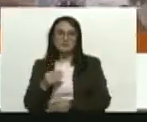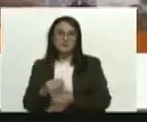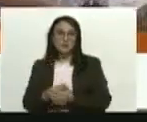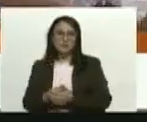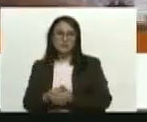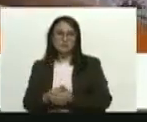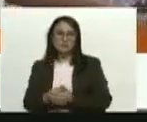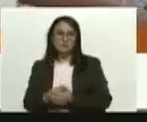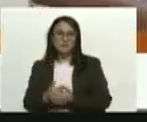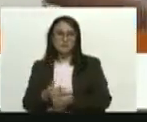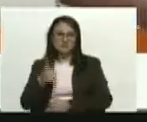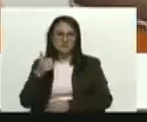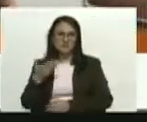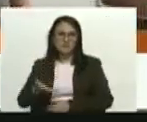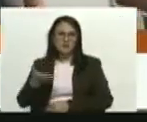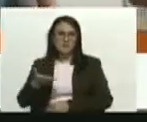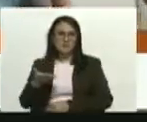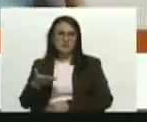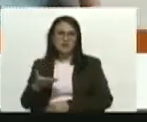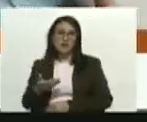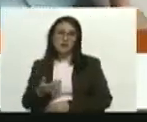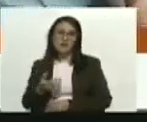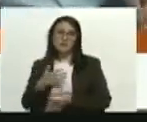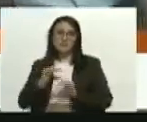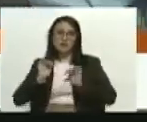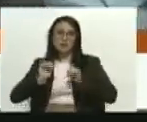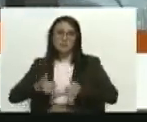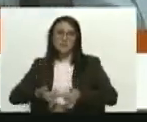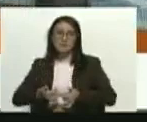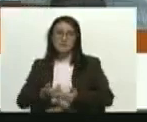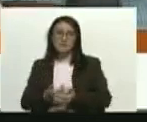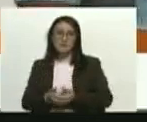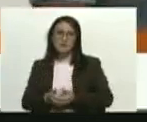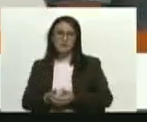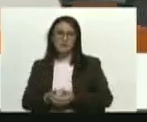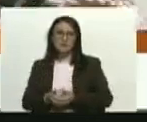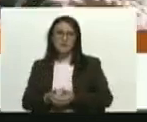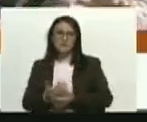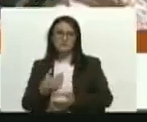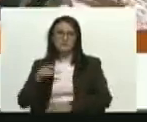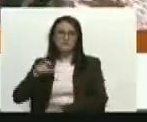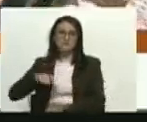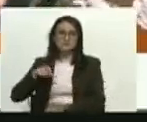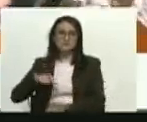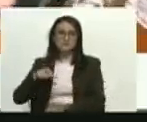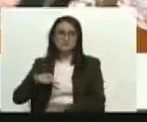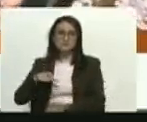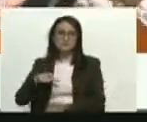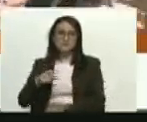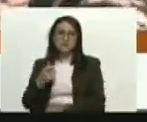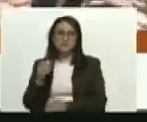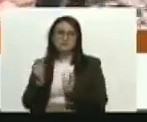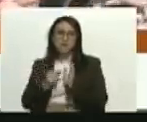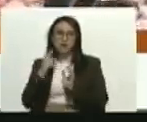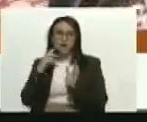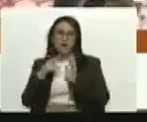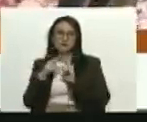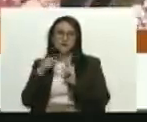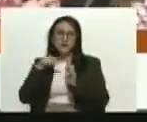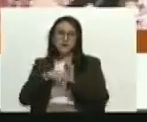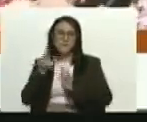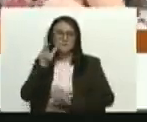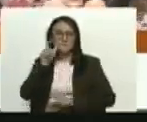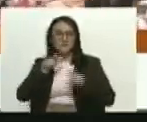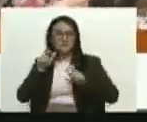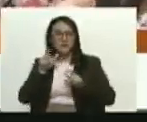es lo más importante para nosotros que estamos comenzando. Tenemos la necesidad inmediata de conocer a estas personas, de escuchar